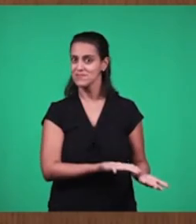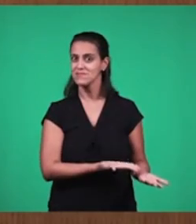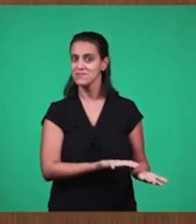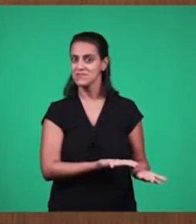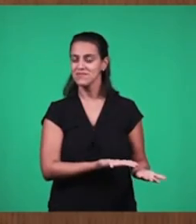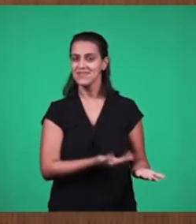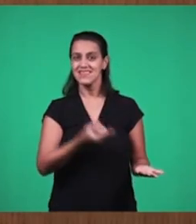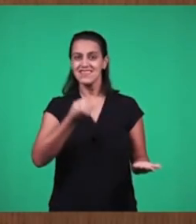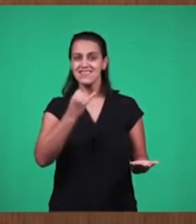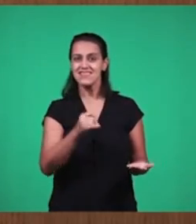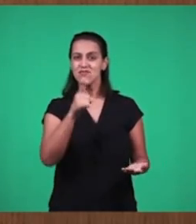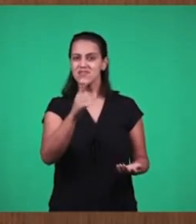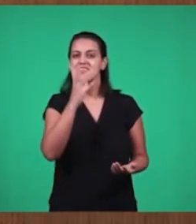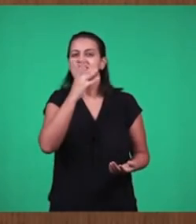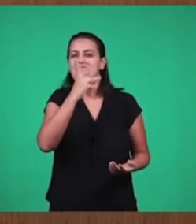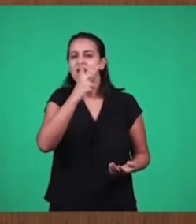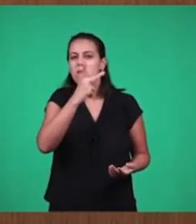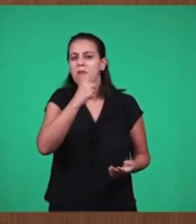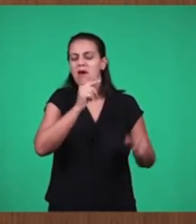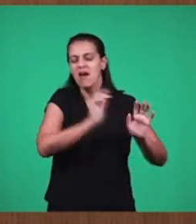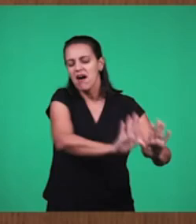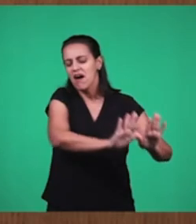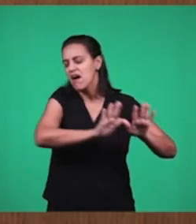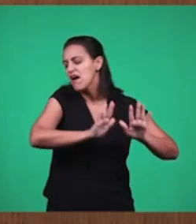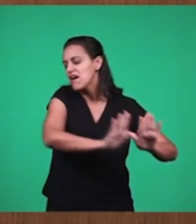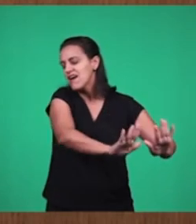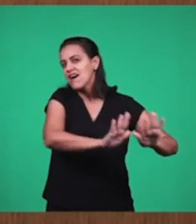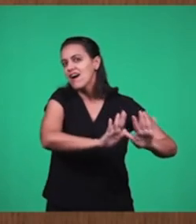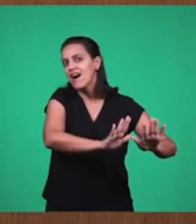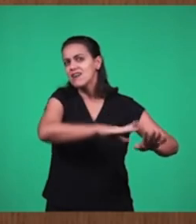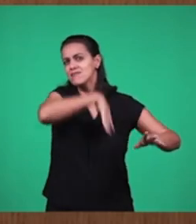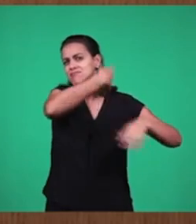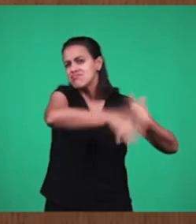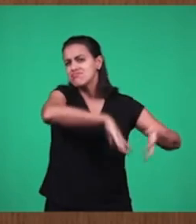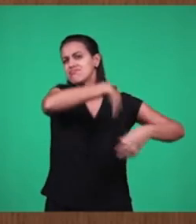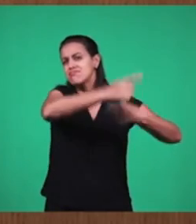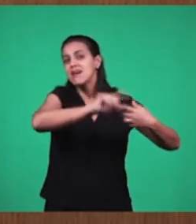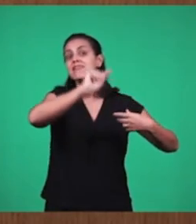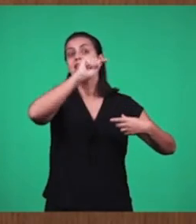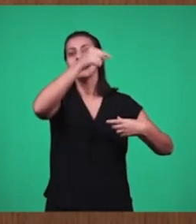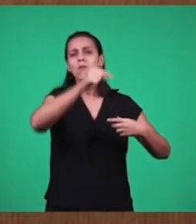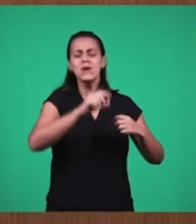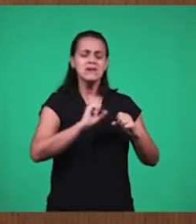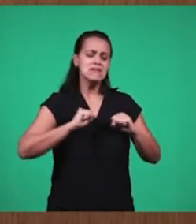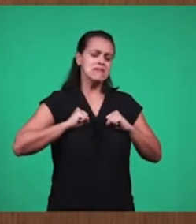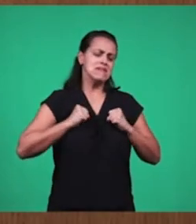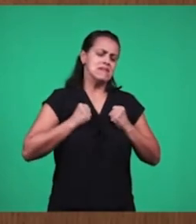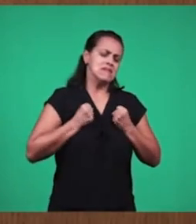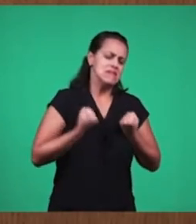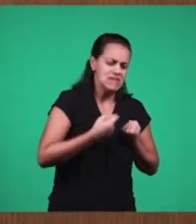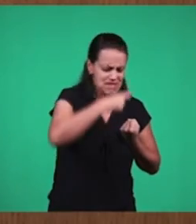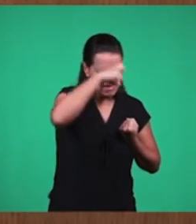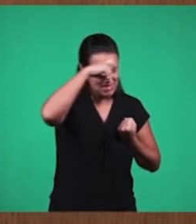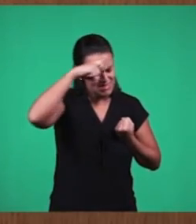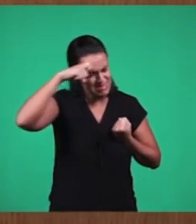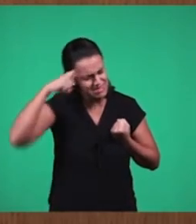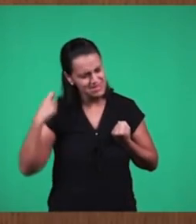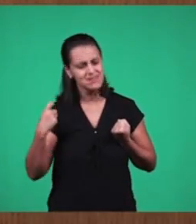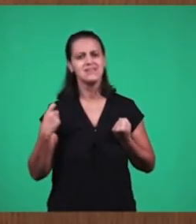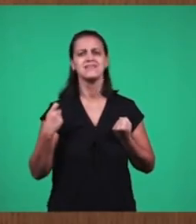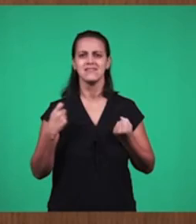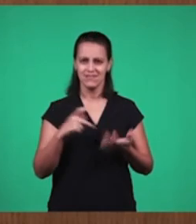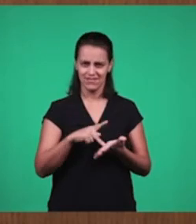más tiempo ustedes demoran para organizar, más energía gastarán después.